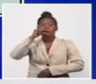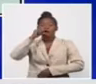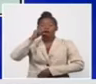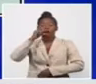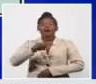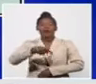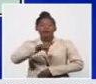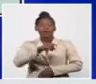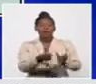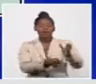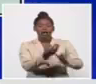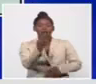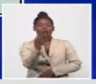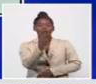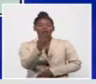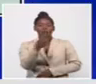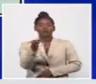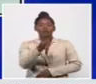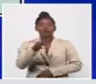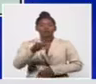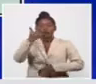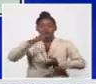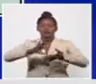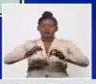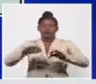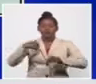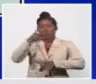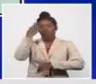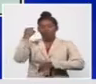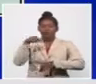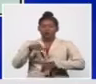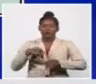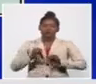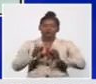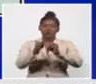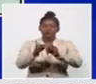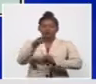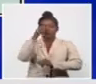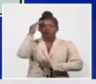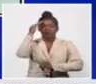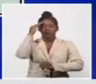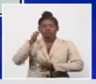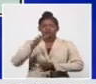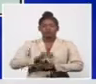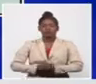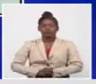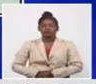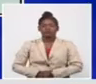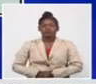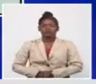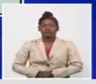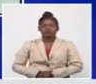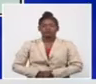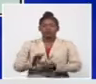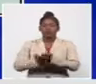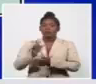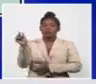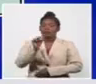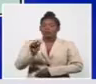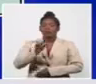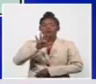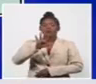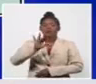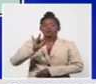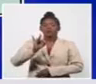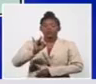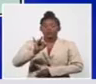ayer. De la provincia de Mayabeque, igualmente una dispersión importante, 57